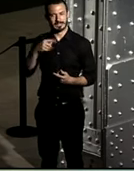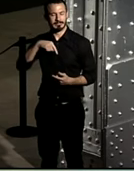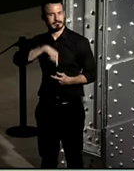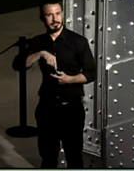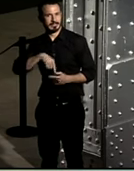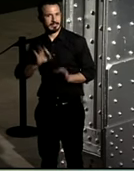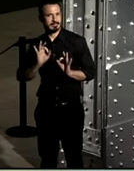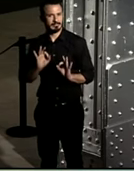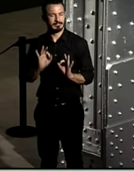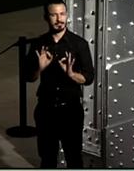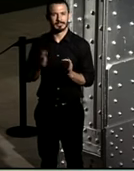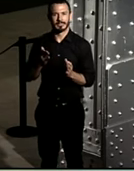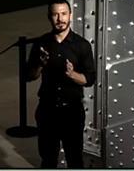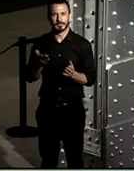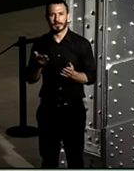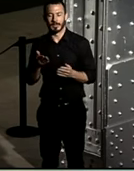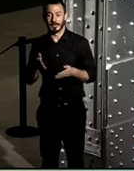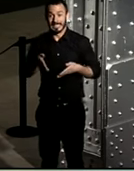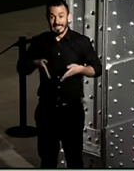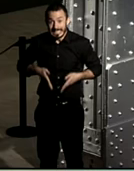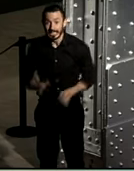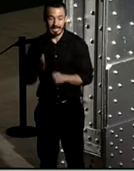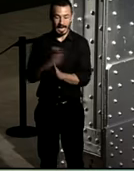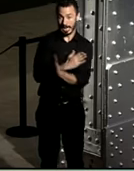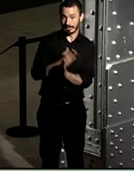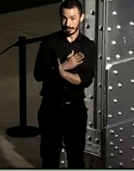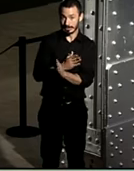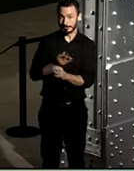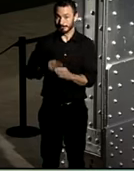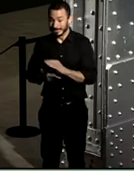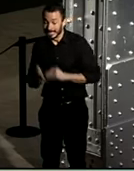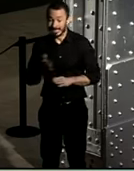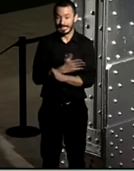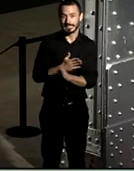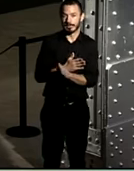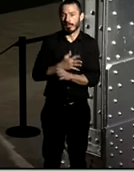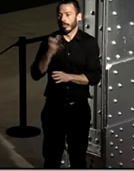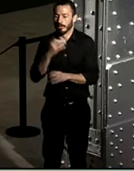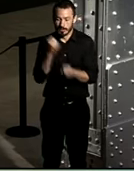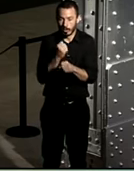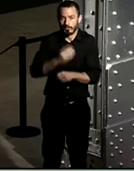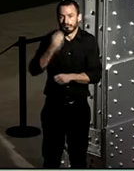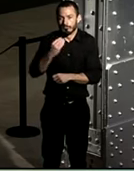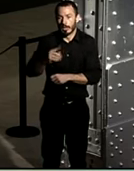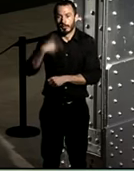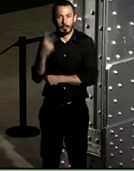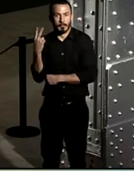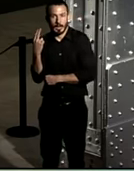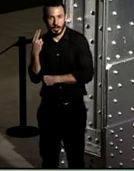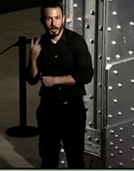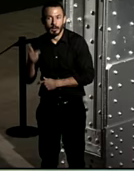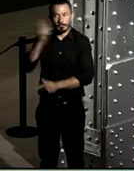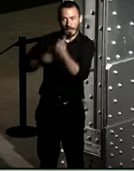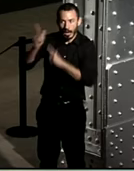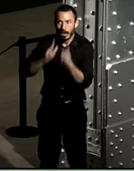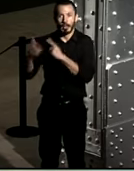esto de antes de tener hijos, que es de lo que va la película, antes de tener hijos tengo que tener un buen trabajo, tengo que tener una pareja, tengo que haber